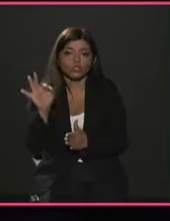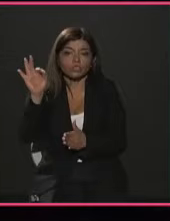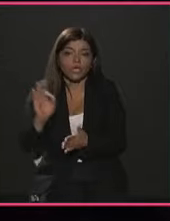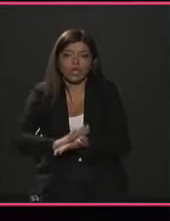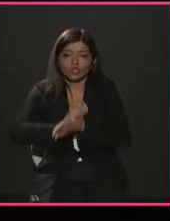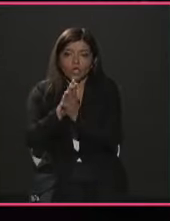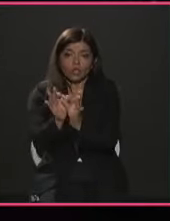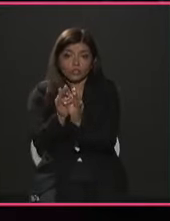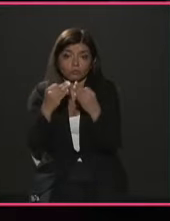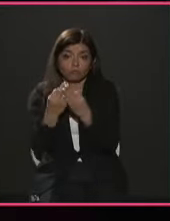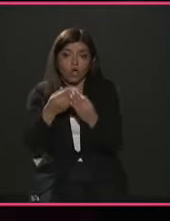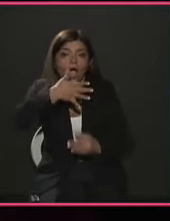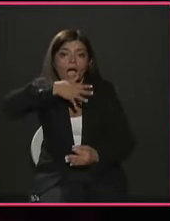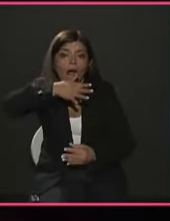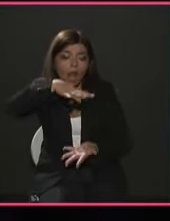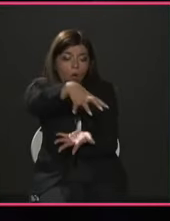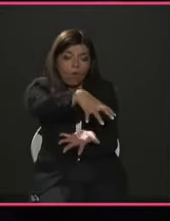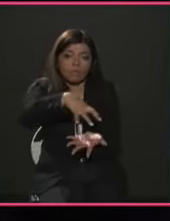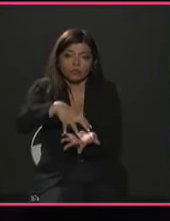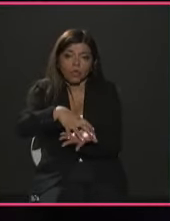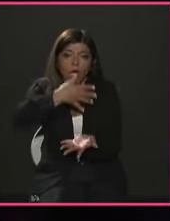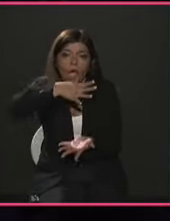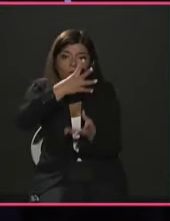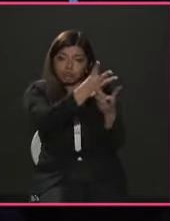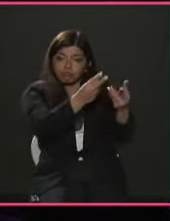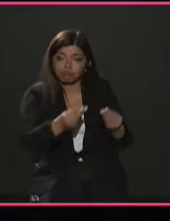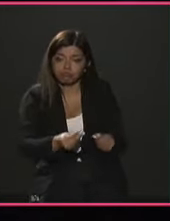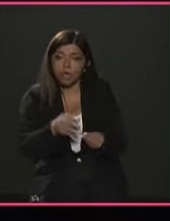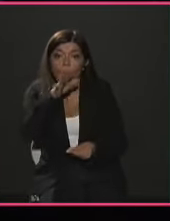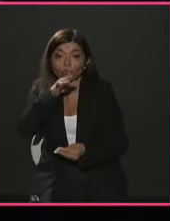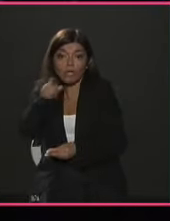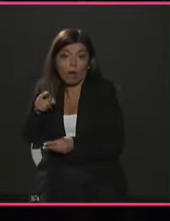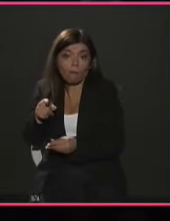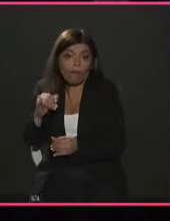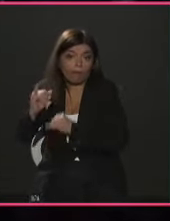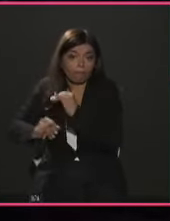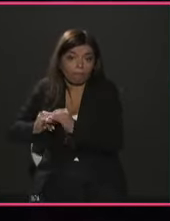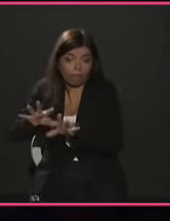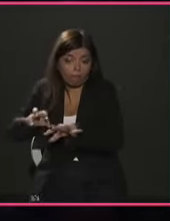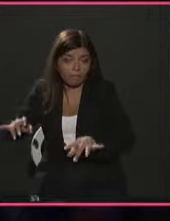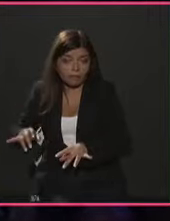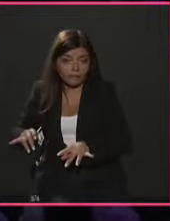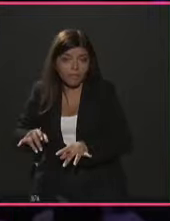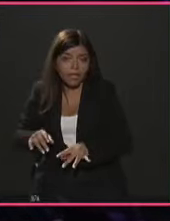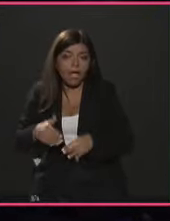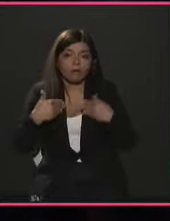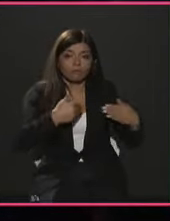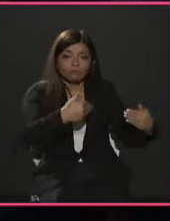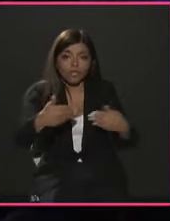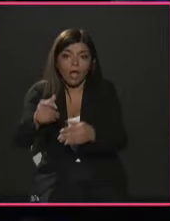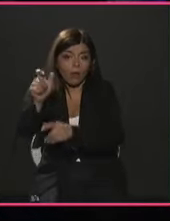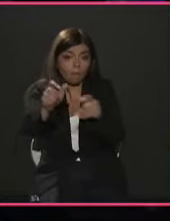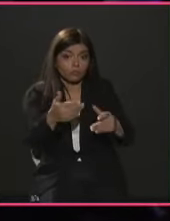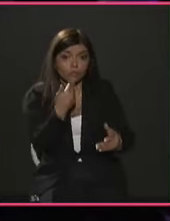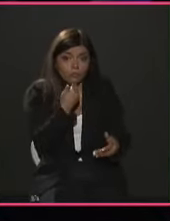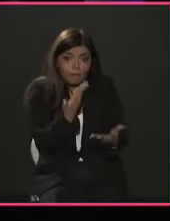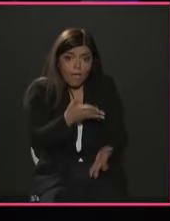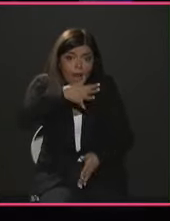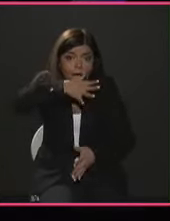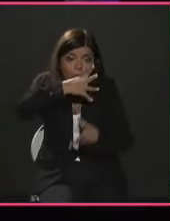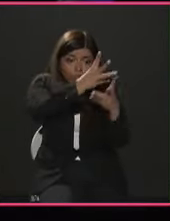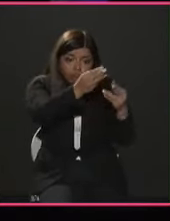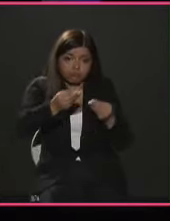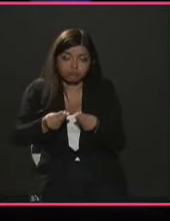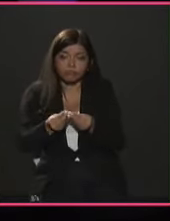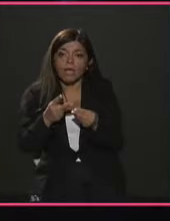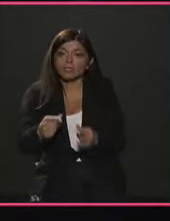de toda el agua del distrito que era utilizada para esto y que también provee a los residentes Y estos